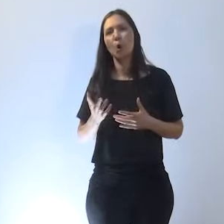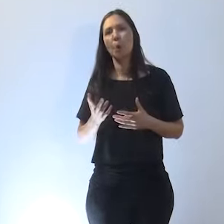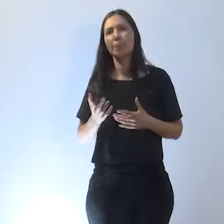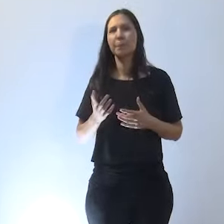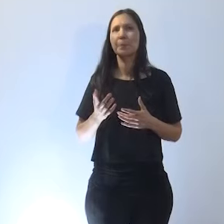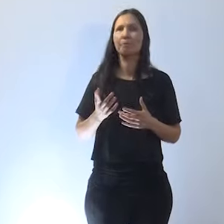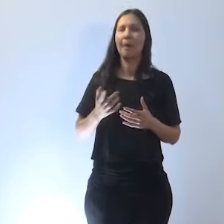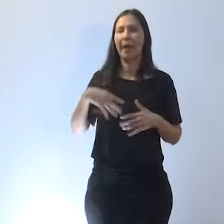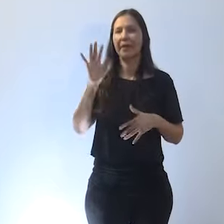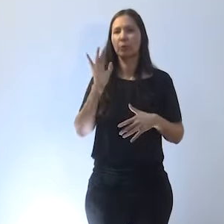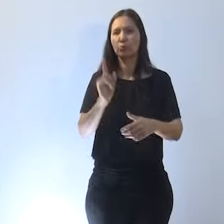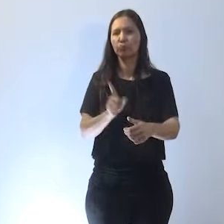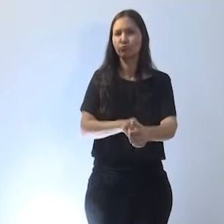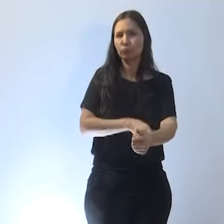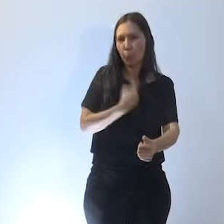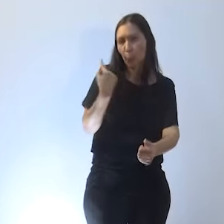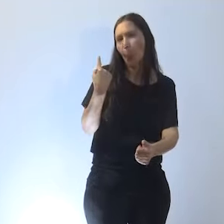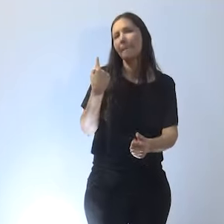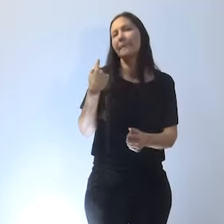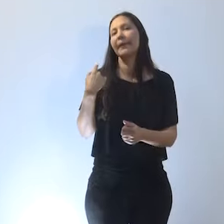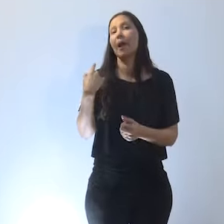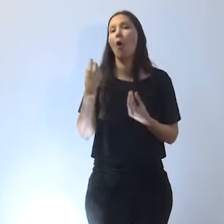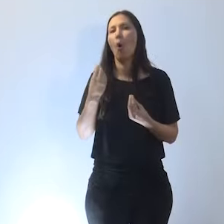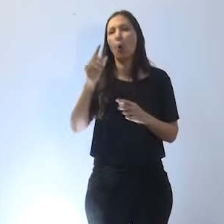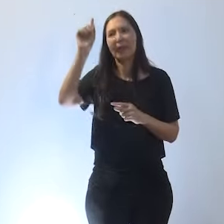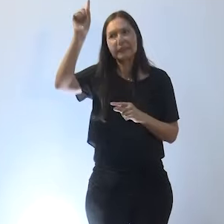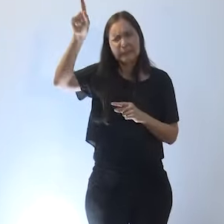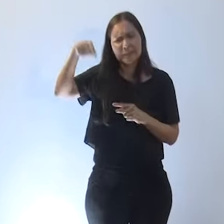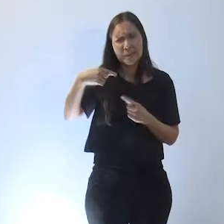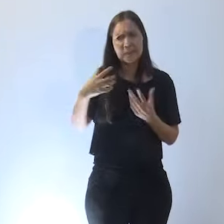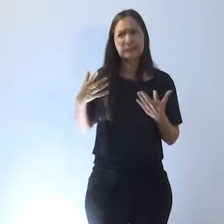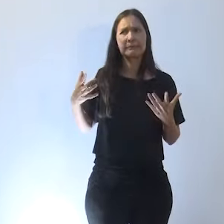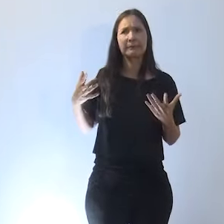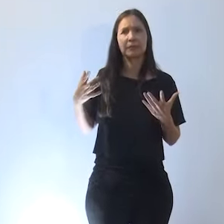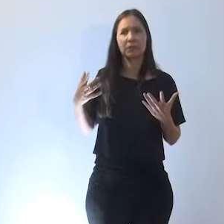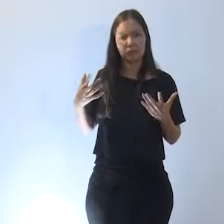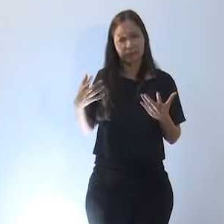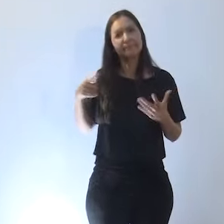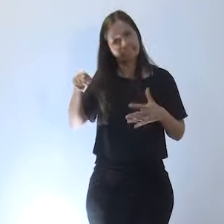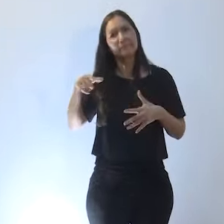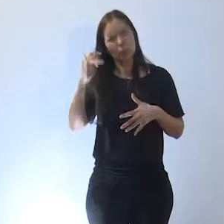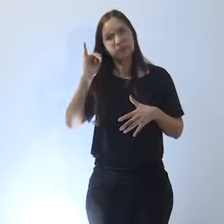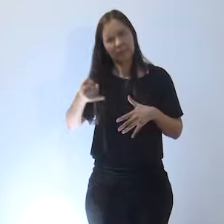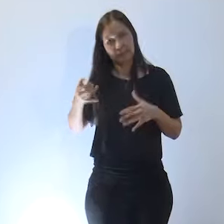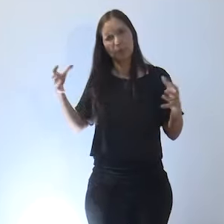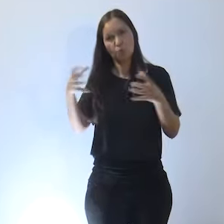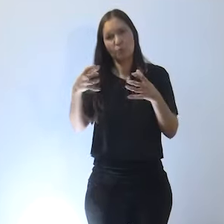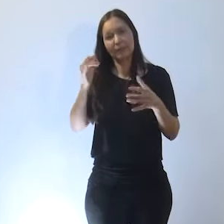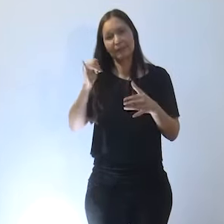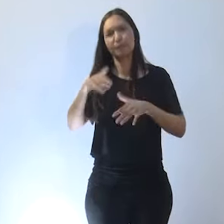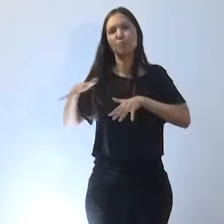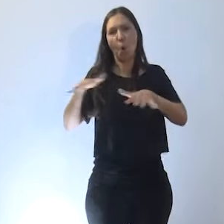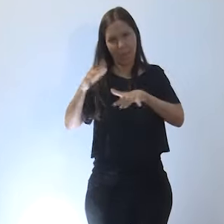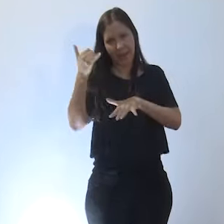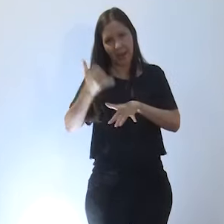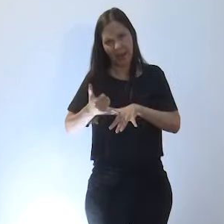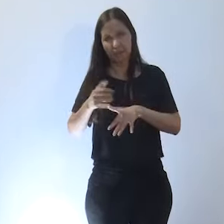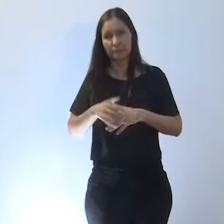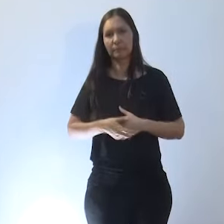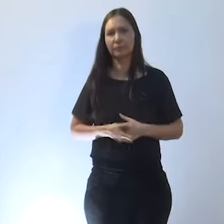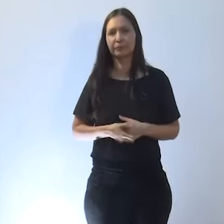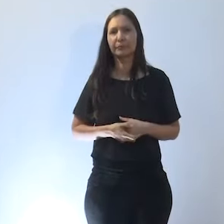de lo que veíamos que se venía etcétera En general nos movimos pero hubo se ve